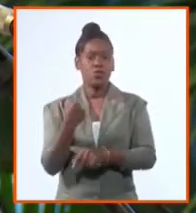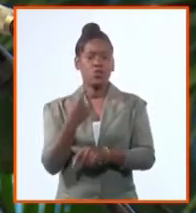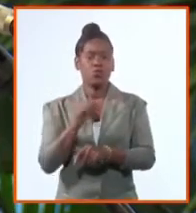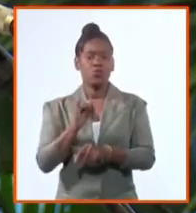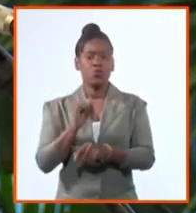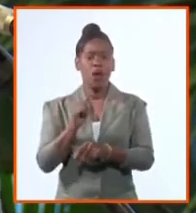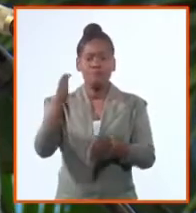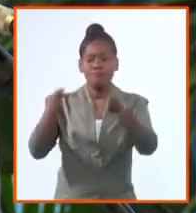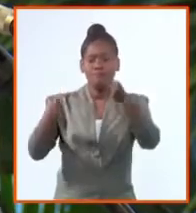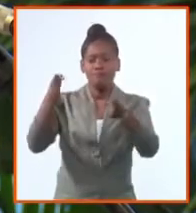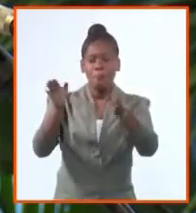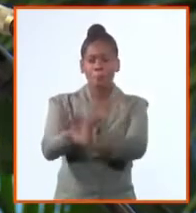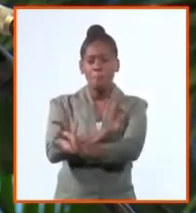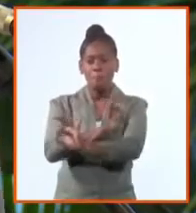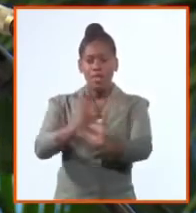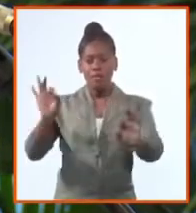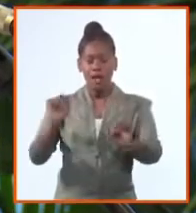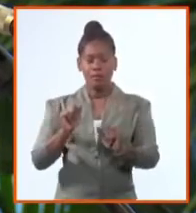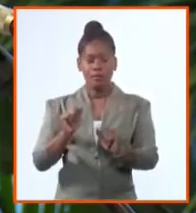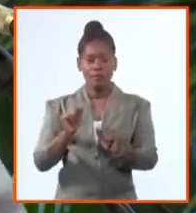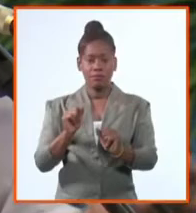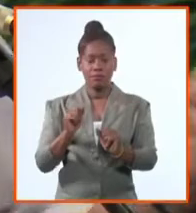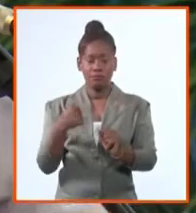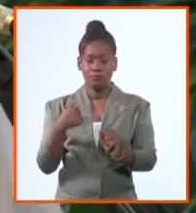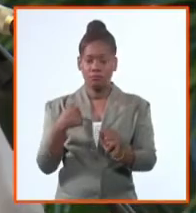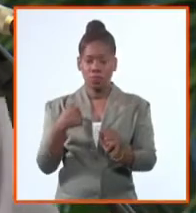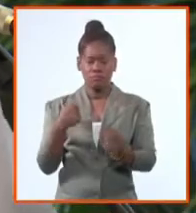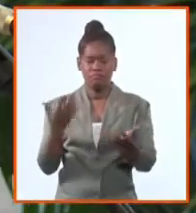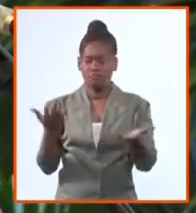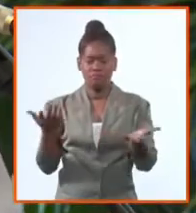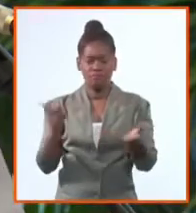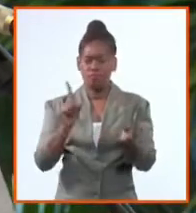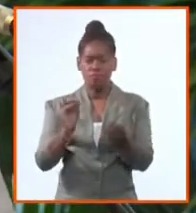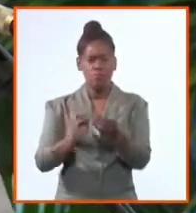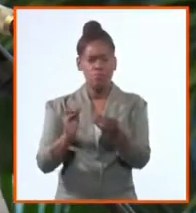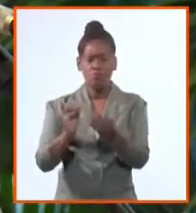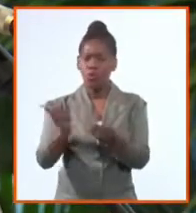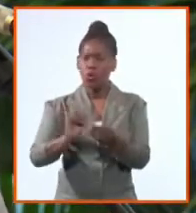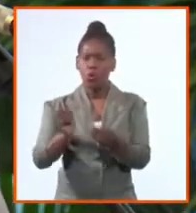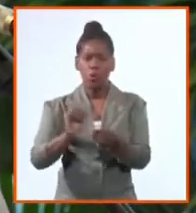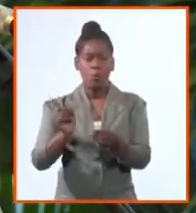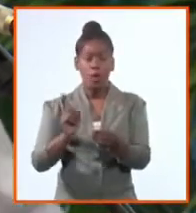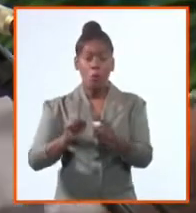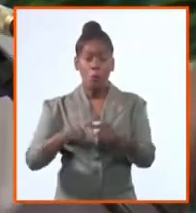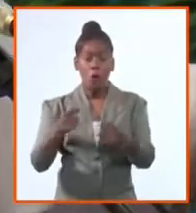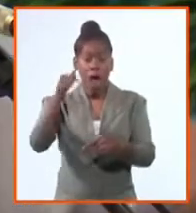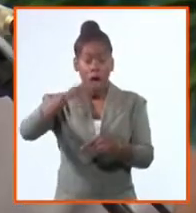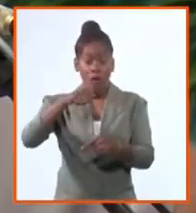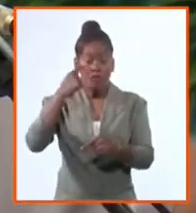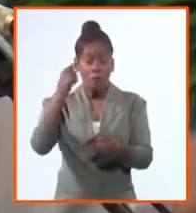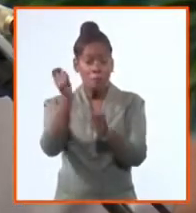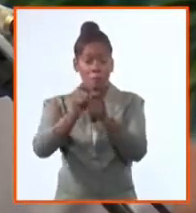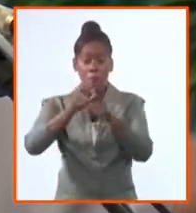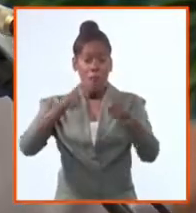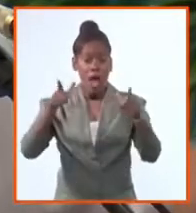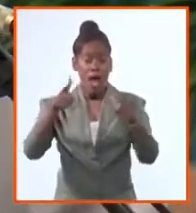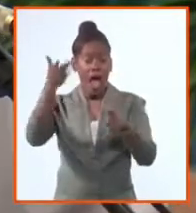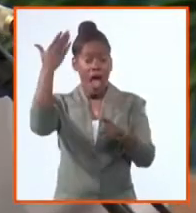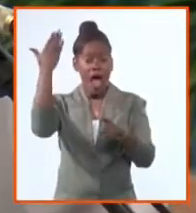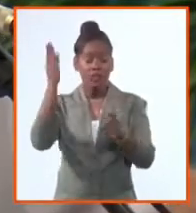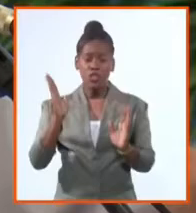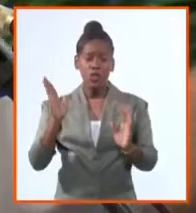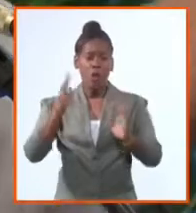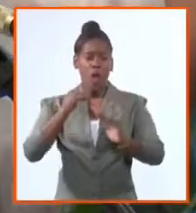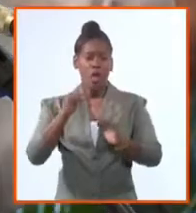hechos lo pueden demostrar. Hoy tenemos fuentes de ingresos, exportación de servicios de fuerza de trabajo calificada, turismo, etcétera, que no existían en el